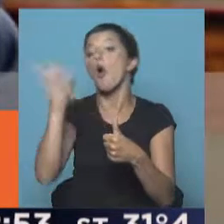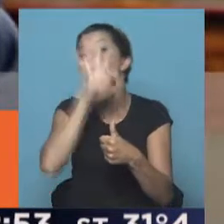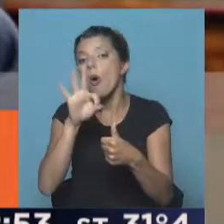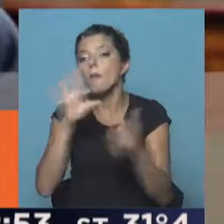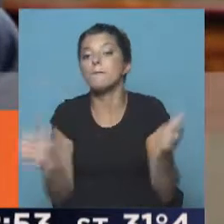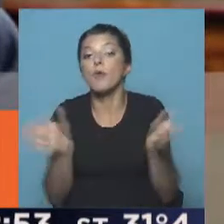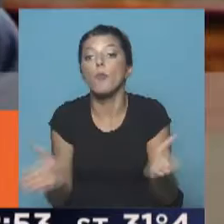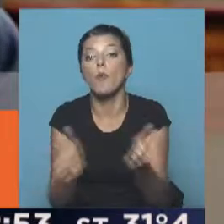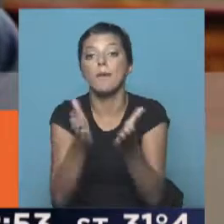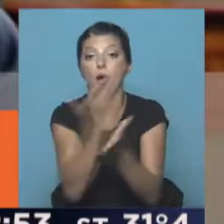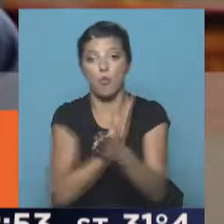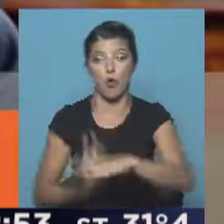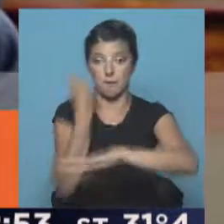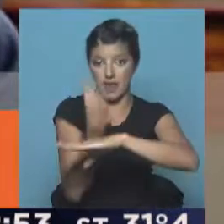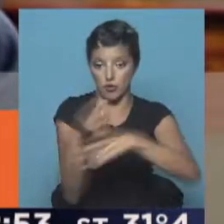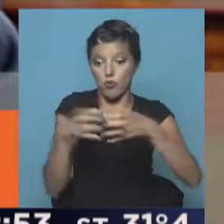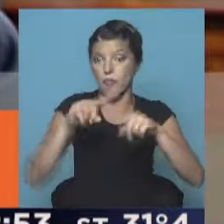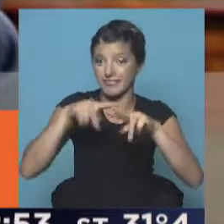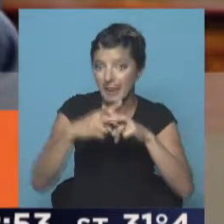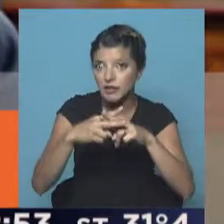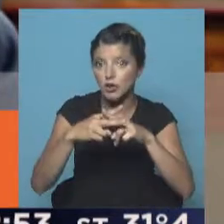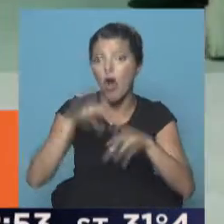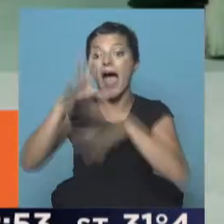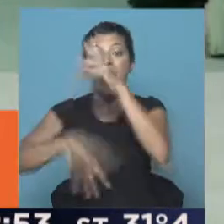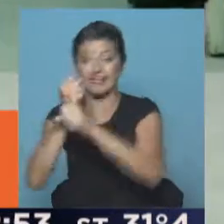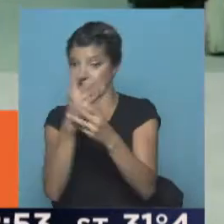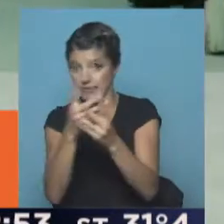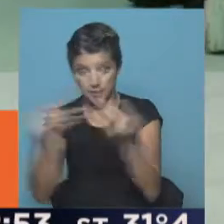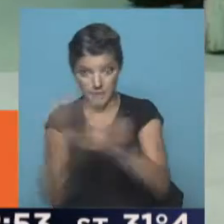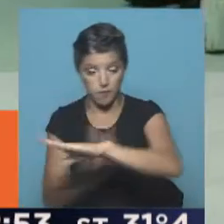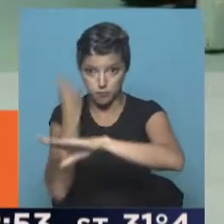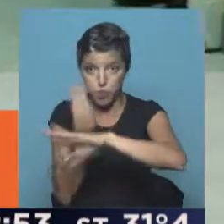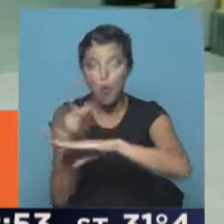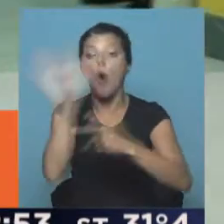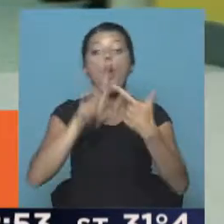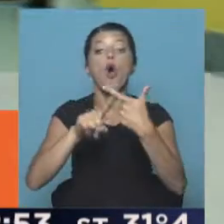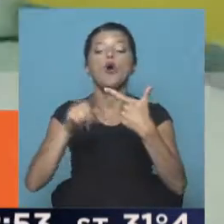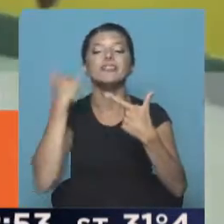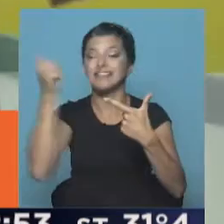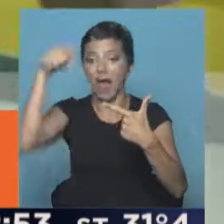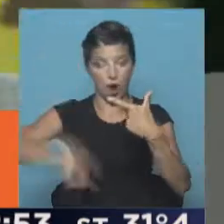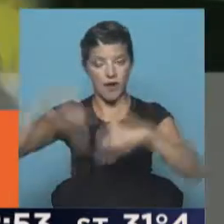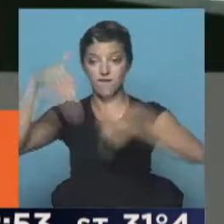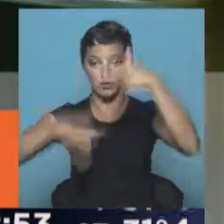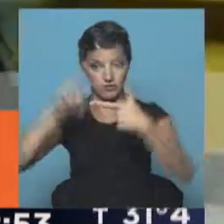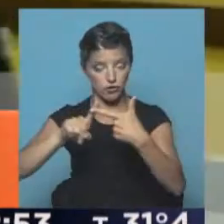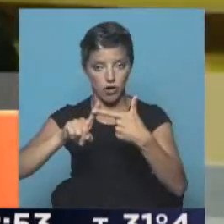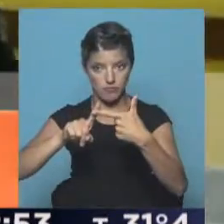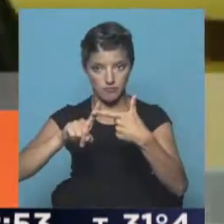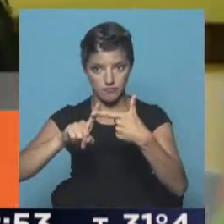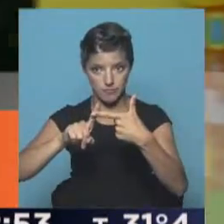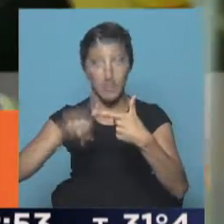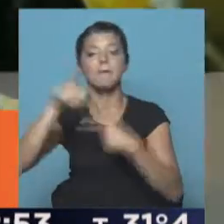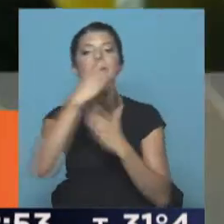la formación de un gobierno técnico para transitar el tiempo por venir, o llama a elecciones anticipadas para cambiar una legislatura